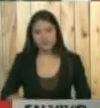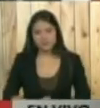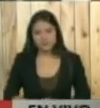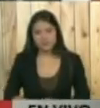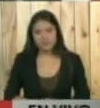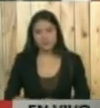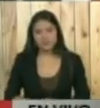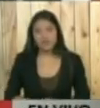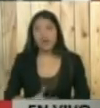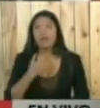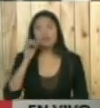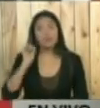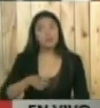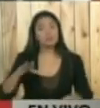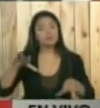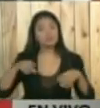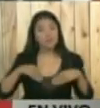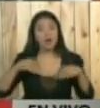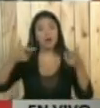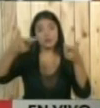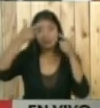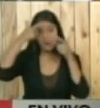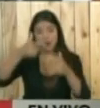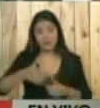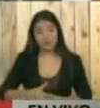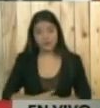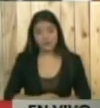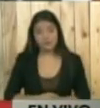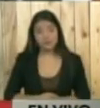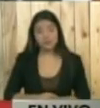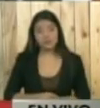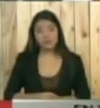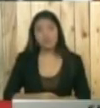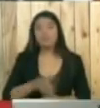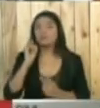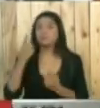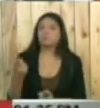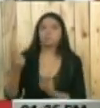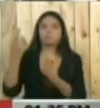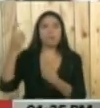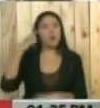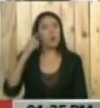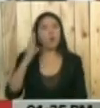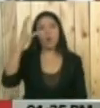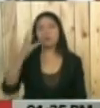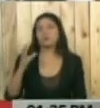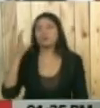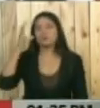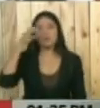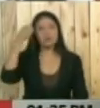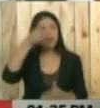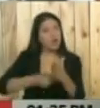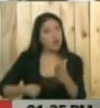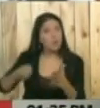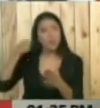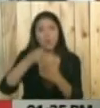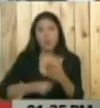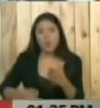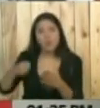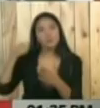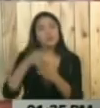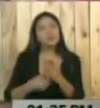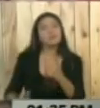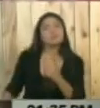Una cosa que hay que reconocerle al comandante Chávez es habernos inculcado esa conciencia y espíritu de lucha por el